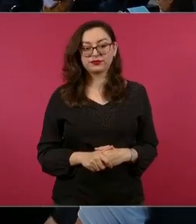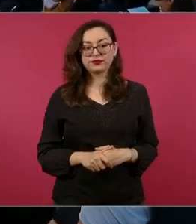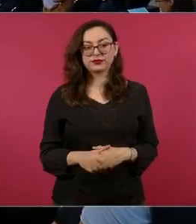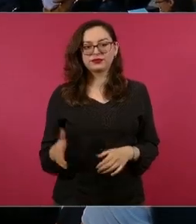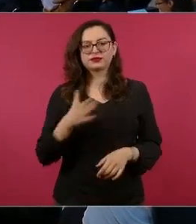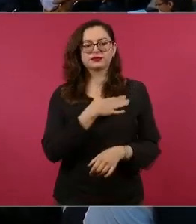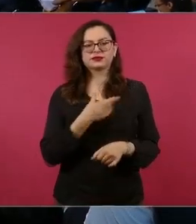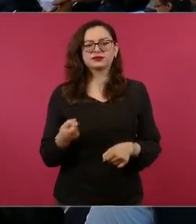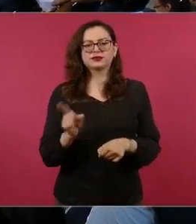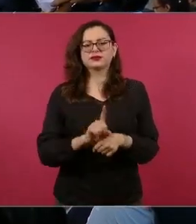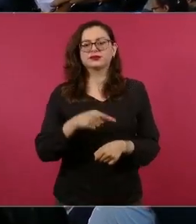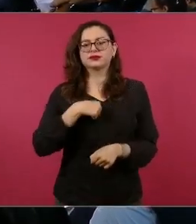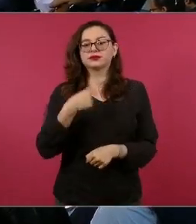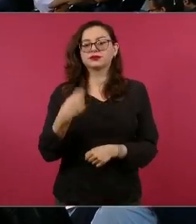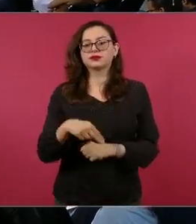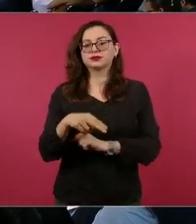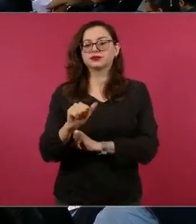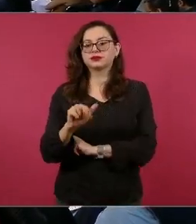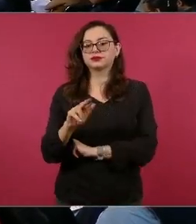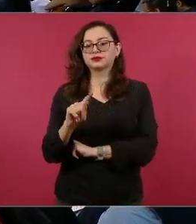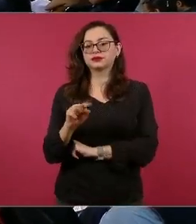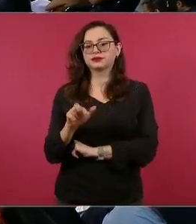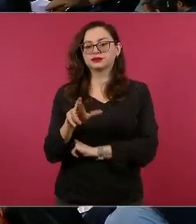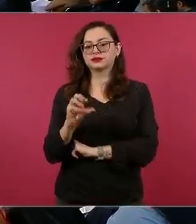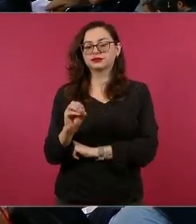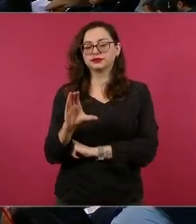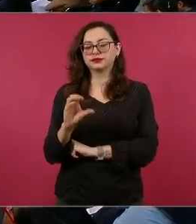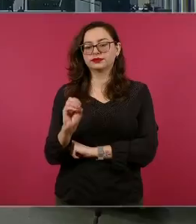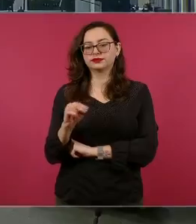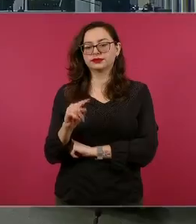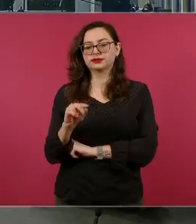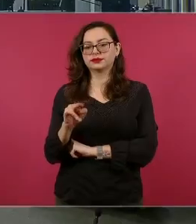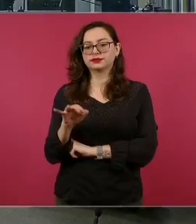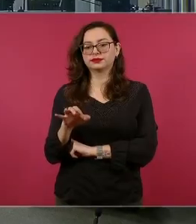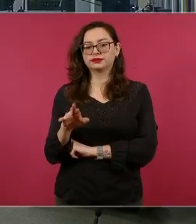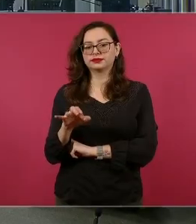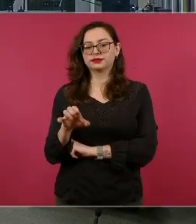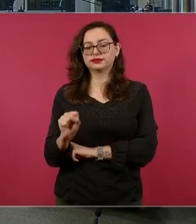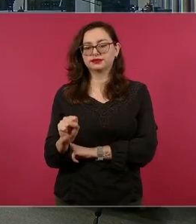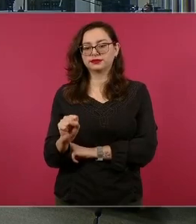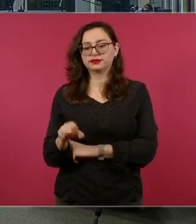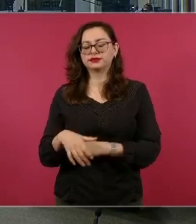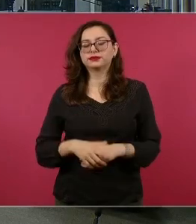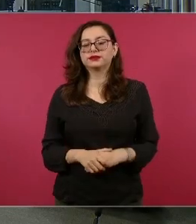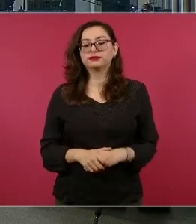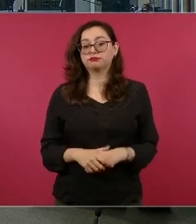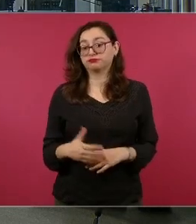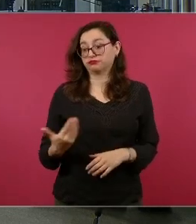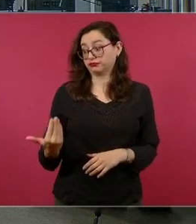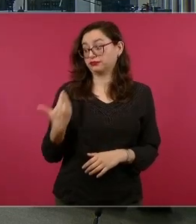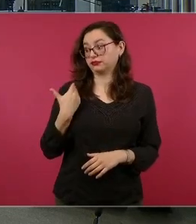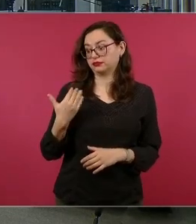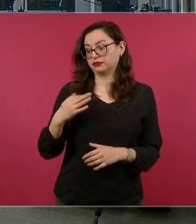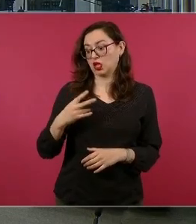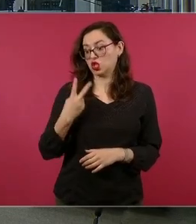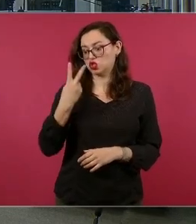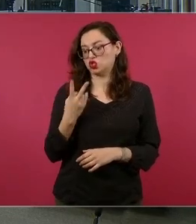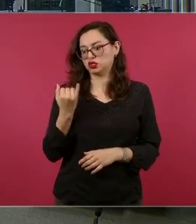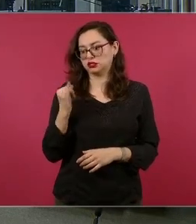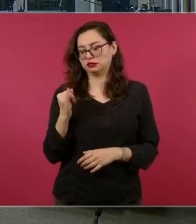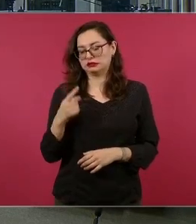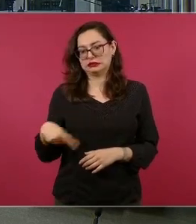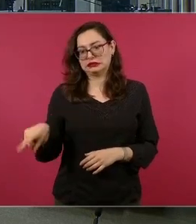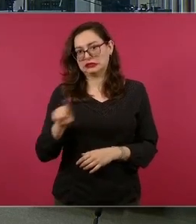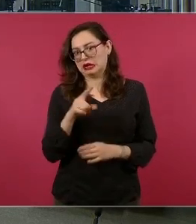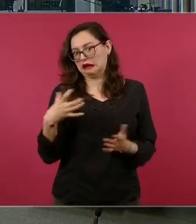buenos días, Arturo Contreras, de Pie de Página. Señor presidente, ahora tras la victoria electoral innegable y sobre lo que